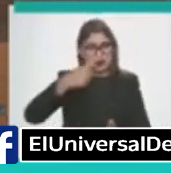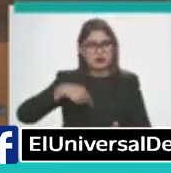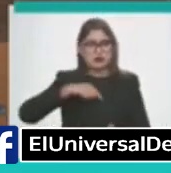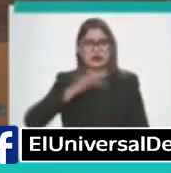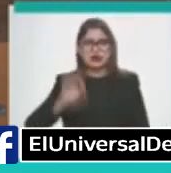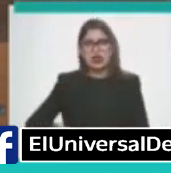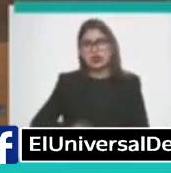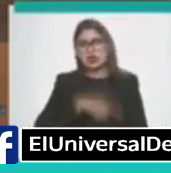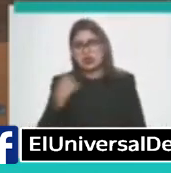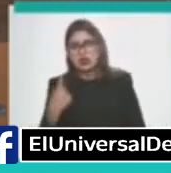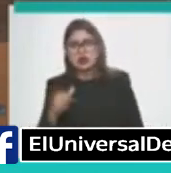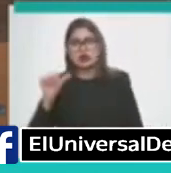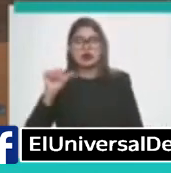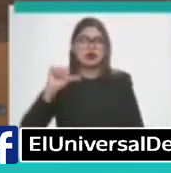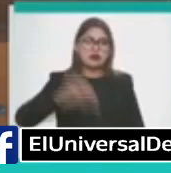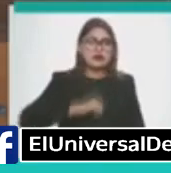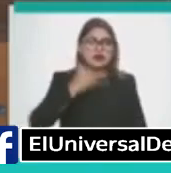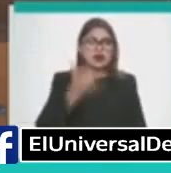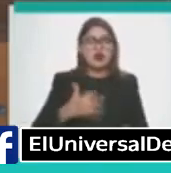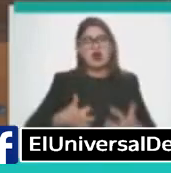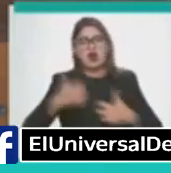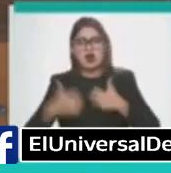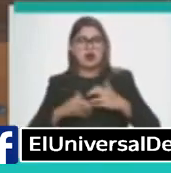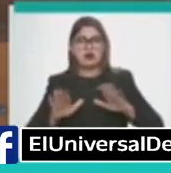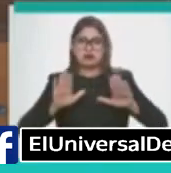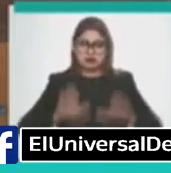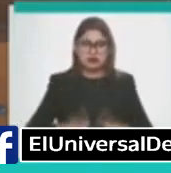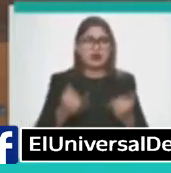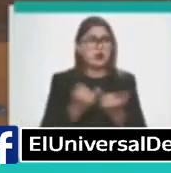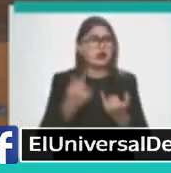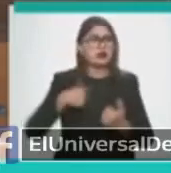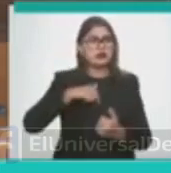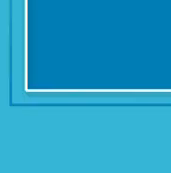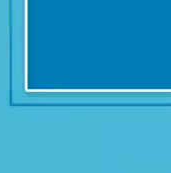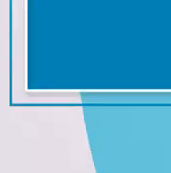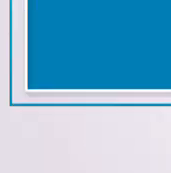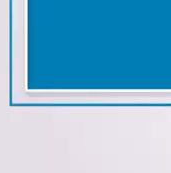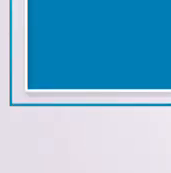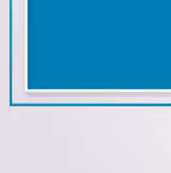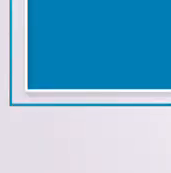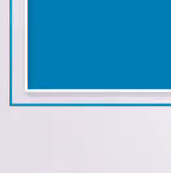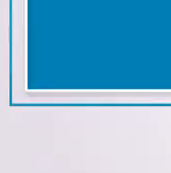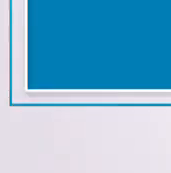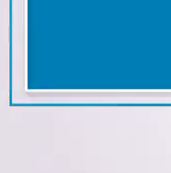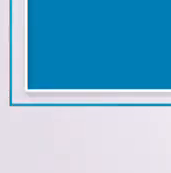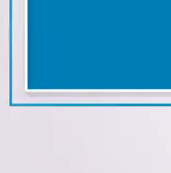derrotas asumir responsabilidades y a aceptar normas